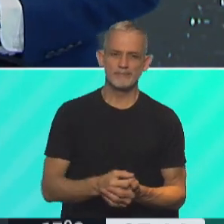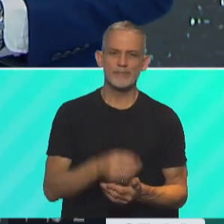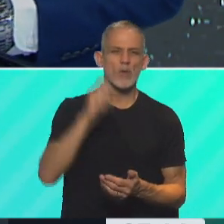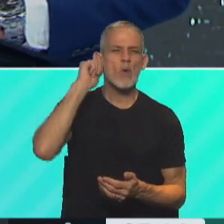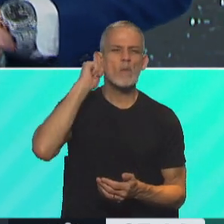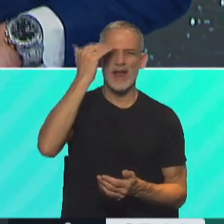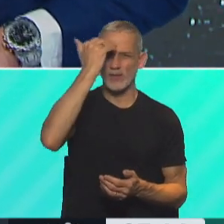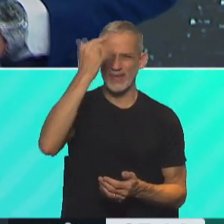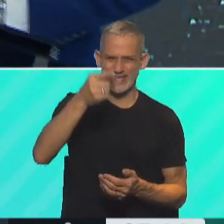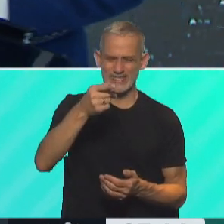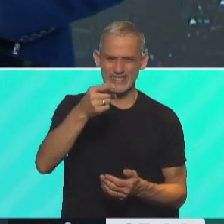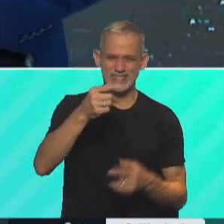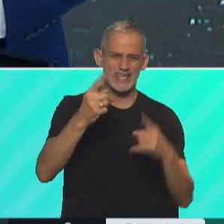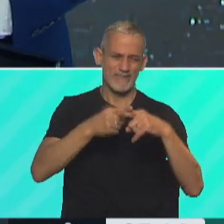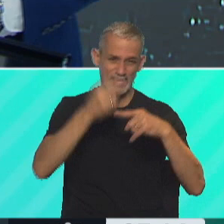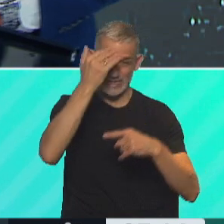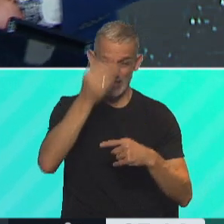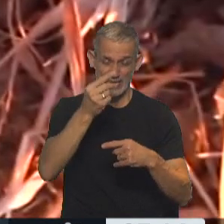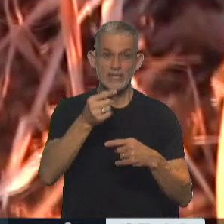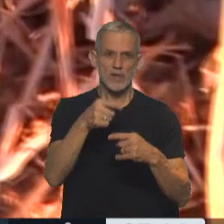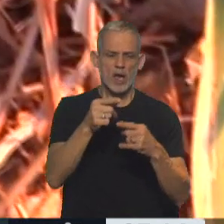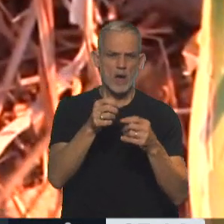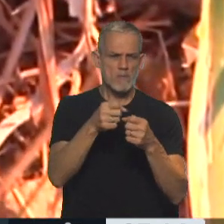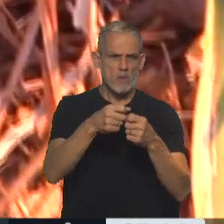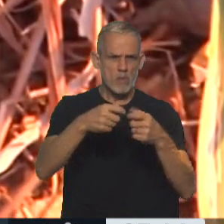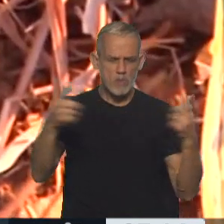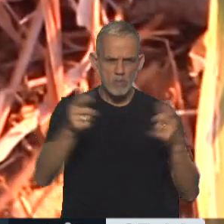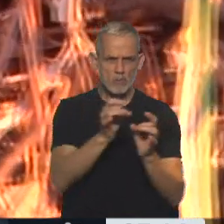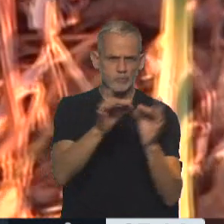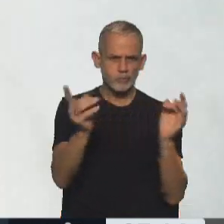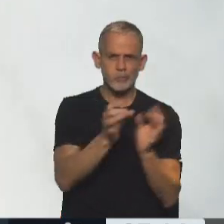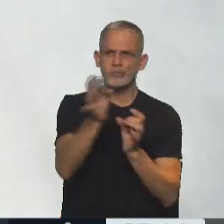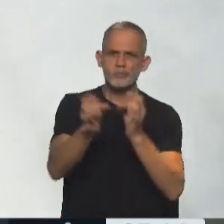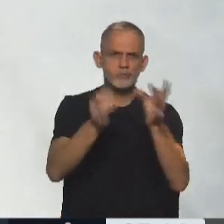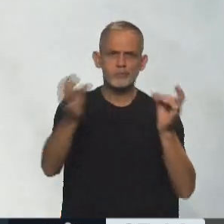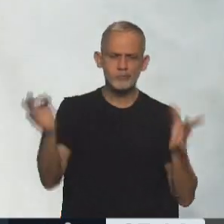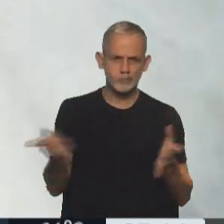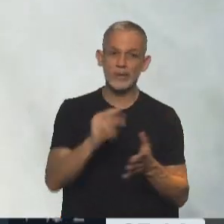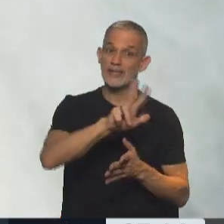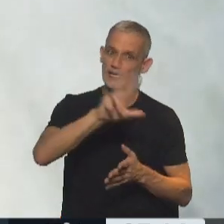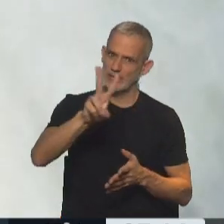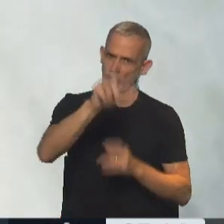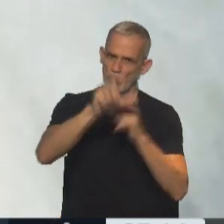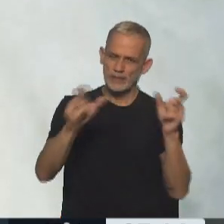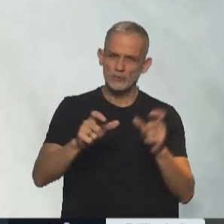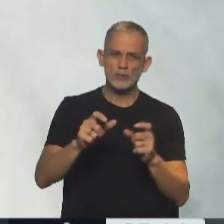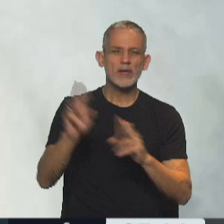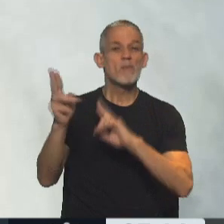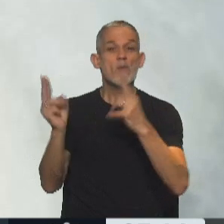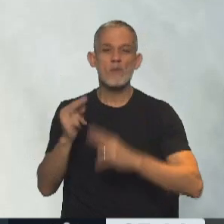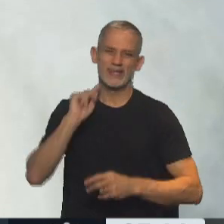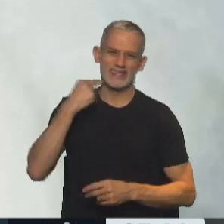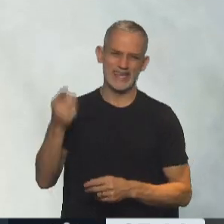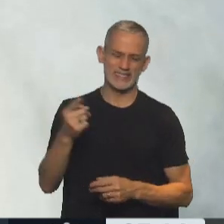cumpleaños de 15, y a partir de ahí empezó la cadena del brote, bueno, tuvimos 32 casos con 13 fallecidos.